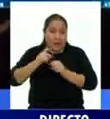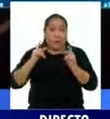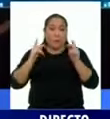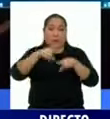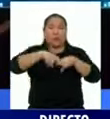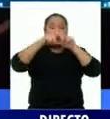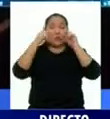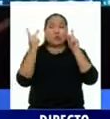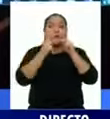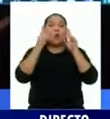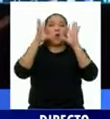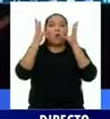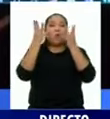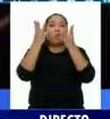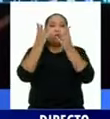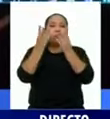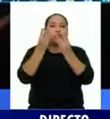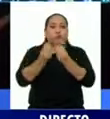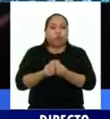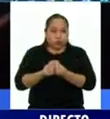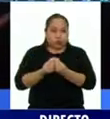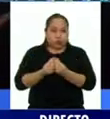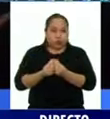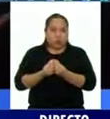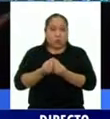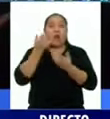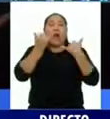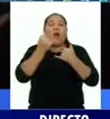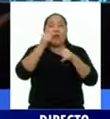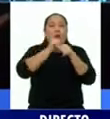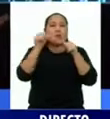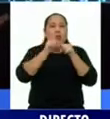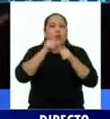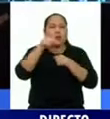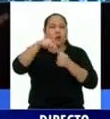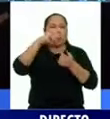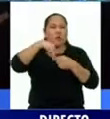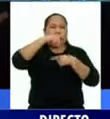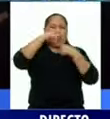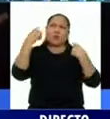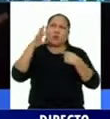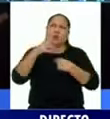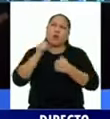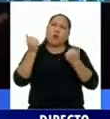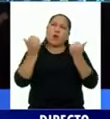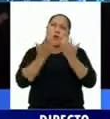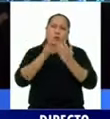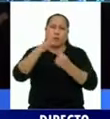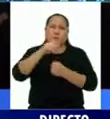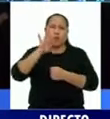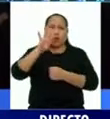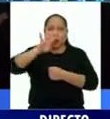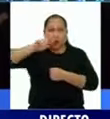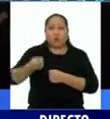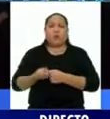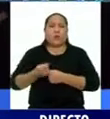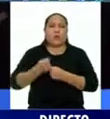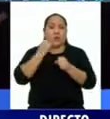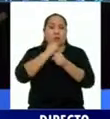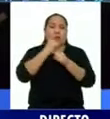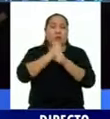reduciendo paulatinamente y, si no mal recuerdo, la cifra correspondiente al mes de marzo o abril ha estado alrededor de los 4.000